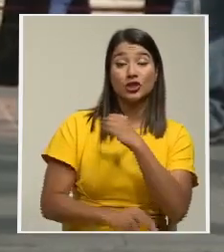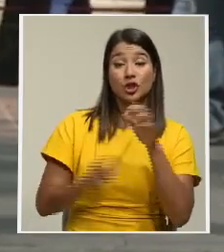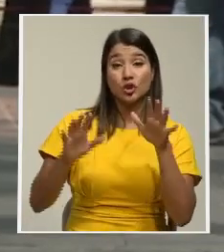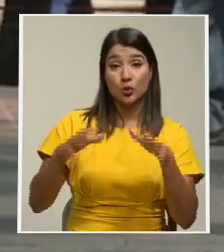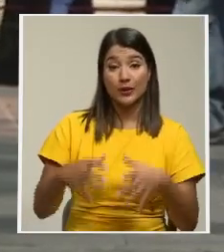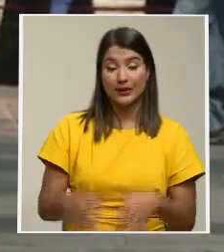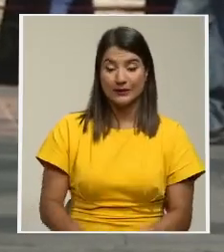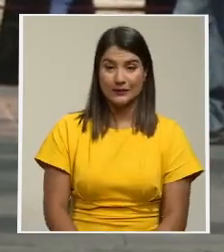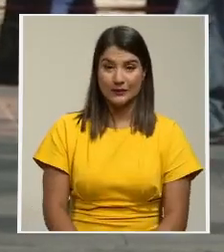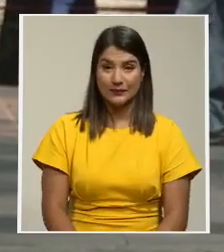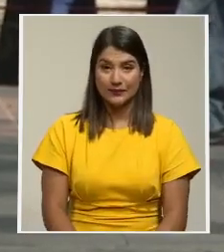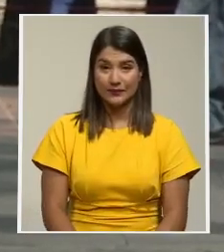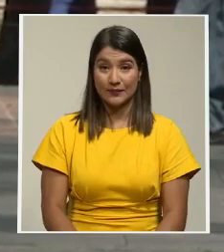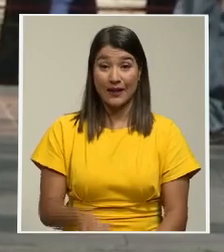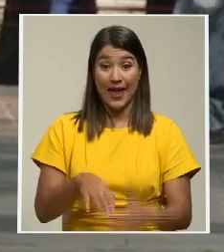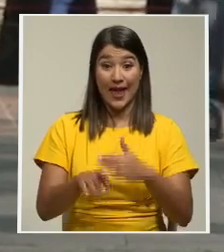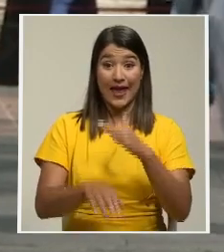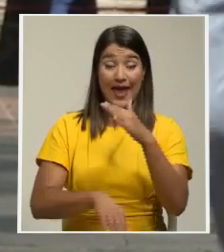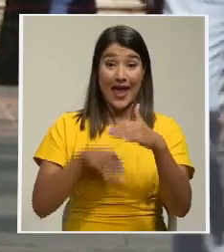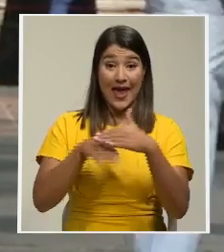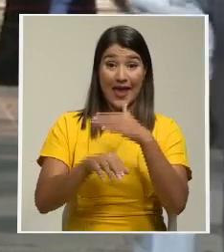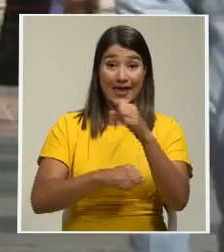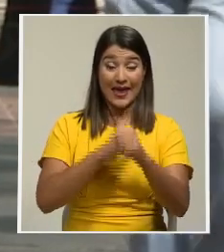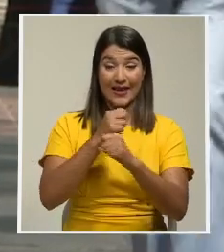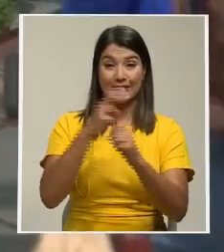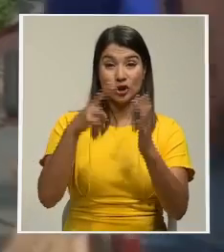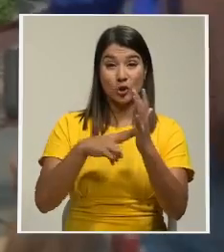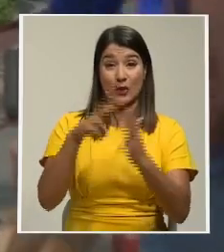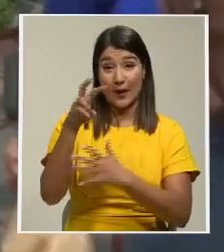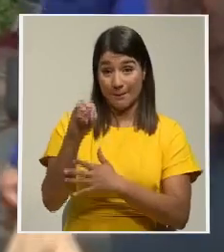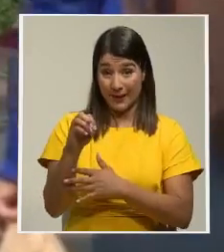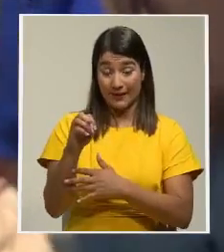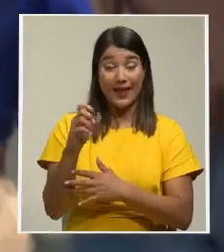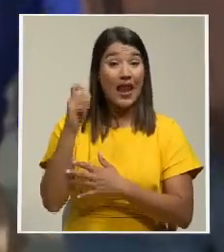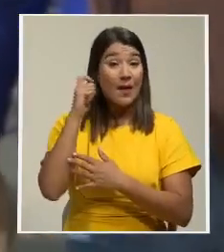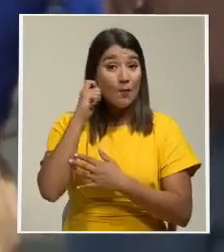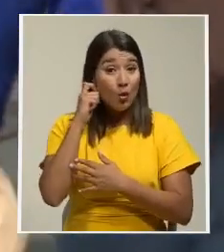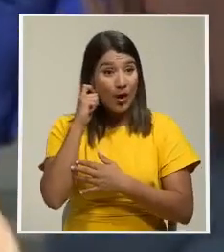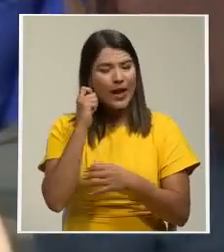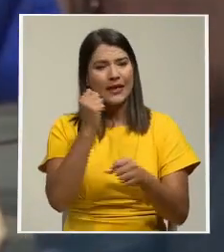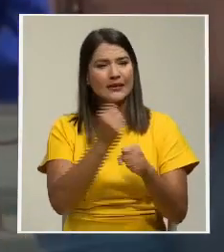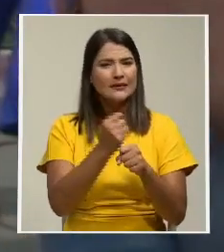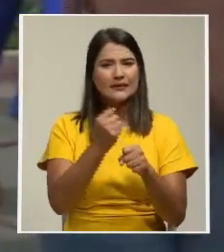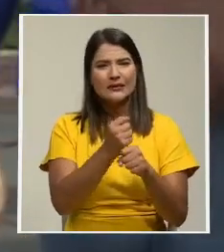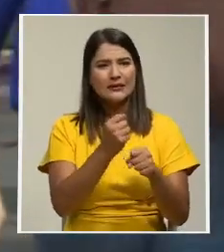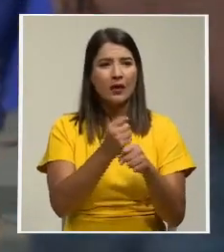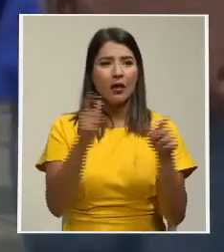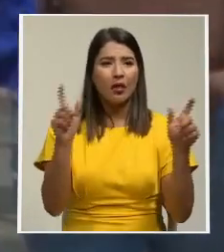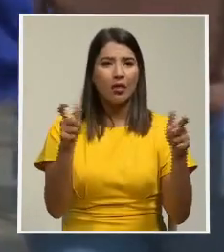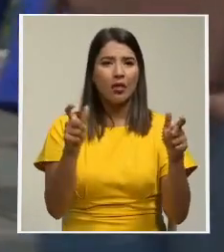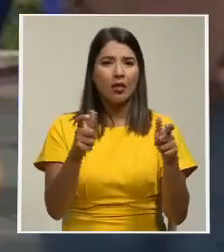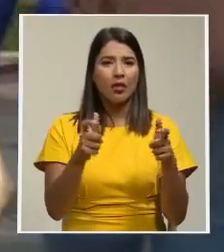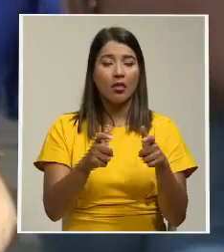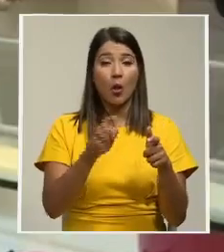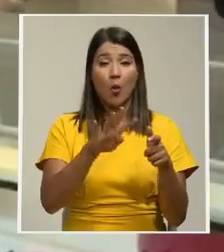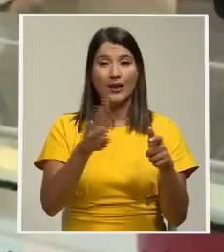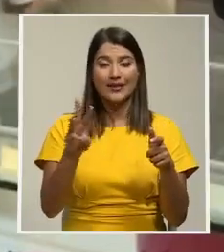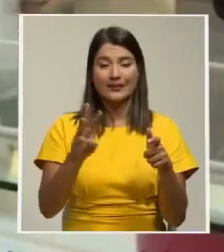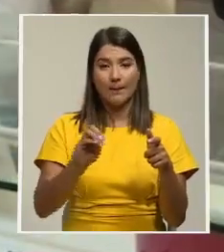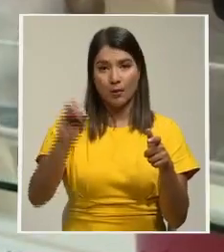Unidas. En 2020, la participación de las mujeres en el mercado de trabajo bajó a 46% tras situarse